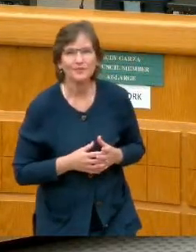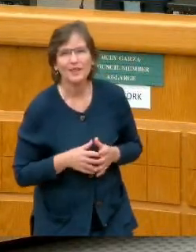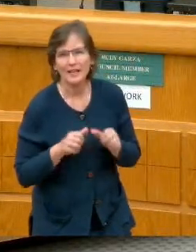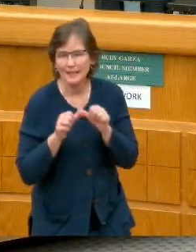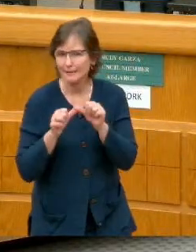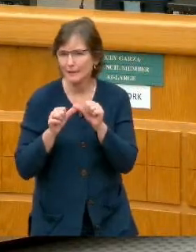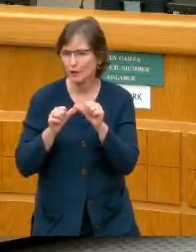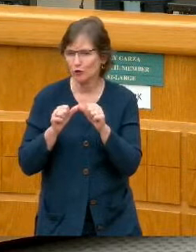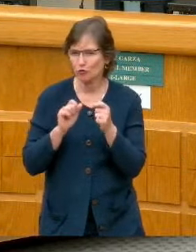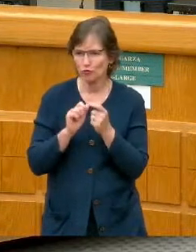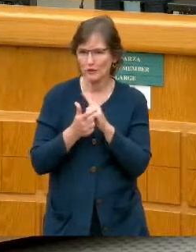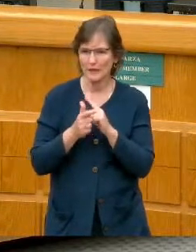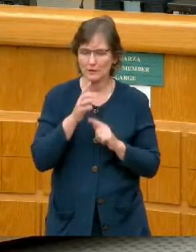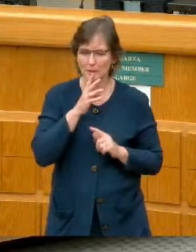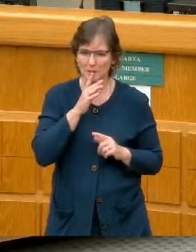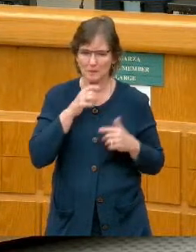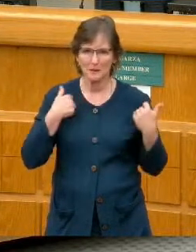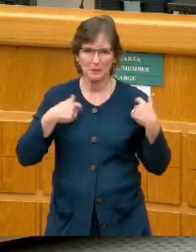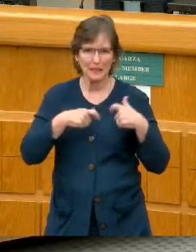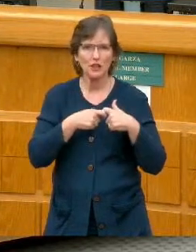de infectar a otra.